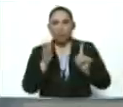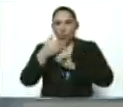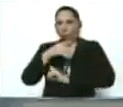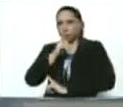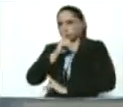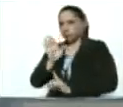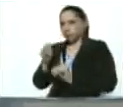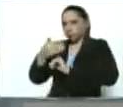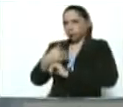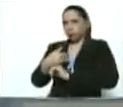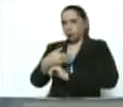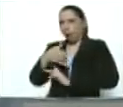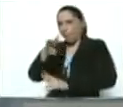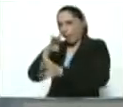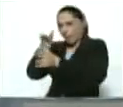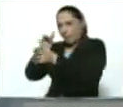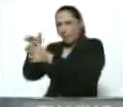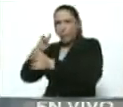correspectiva,